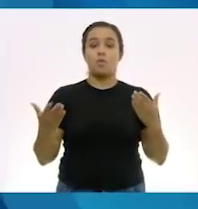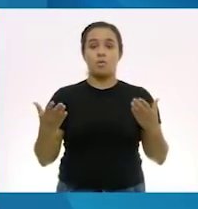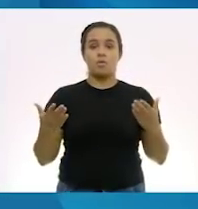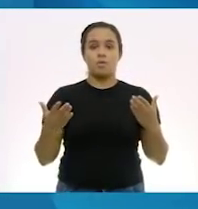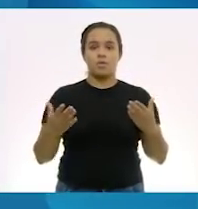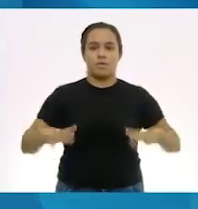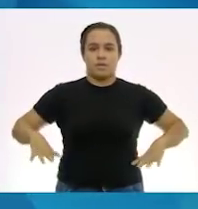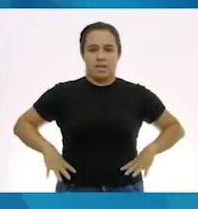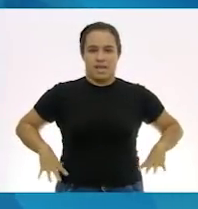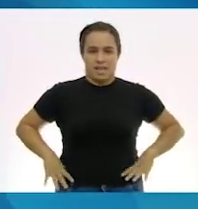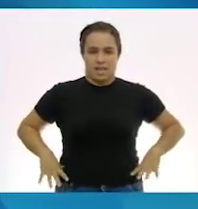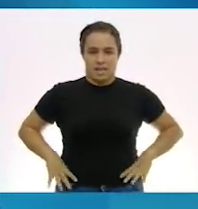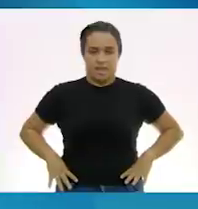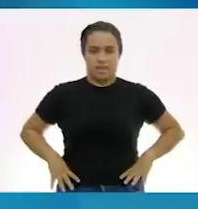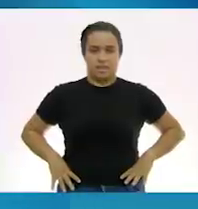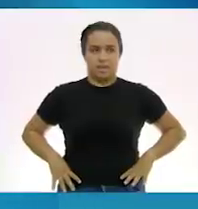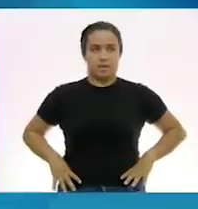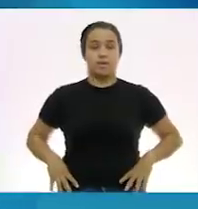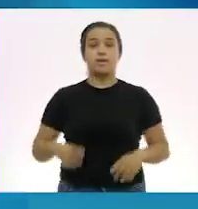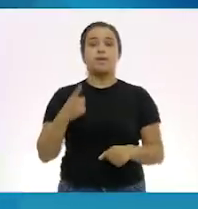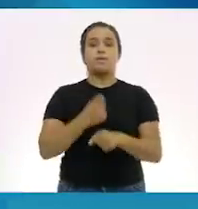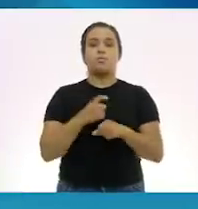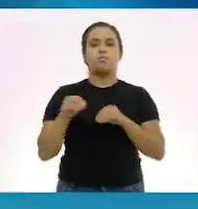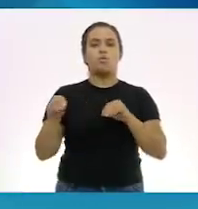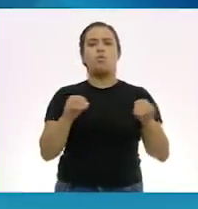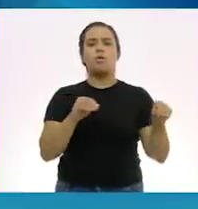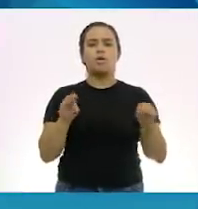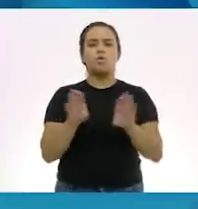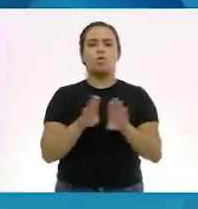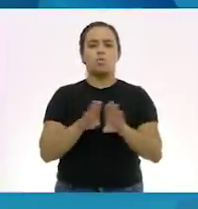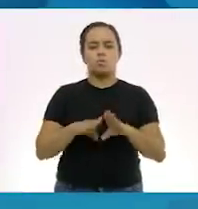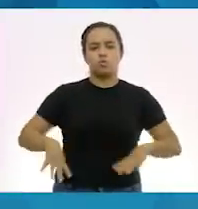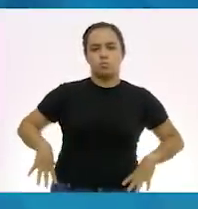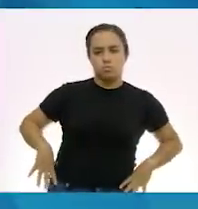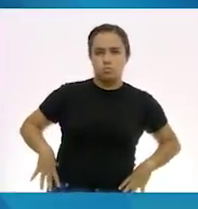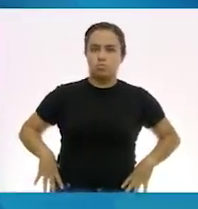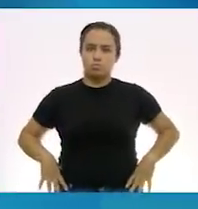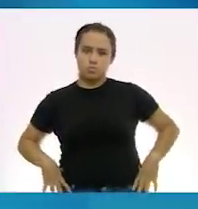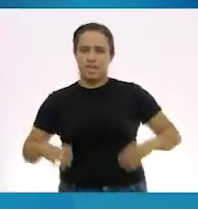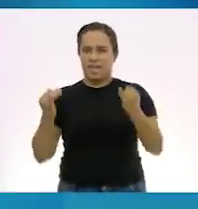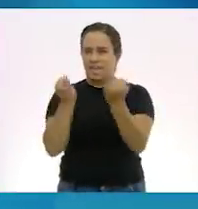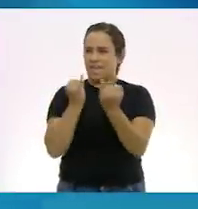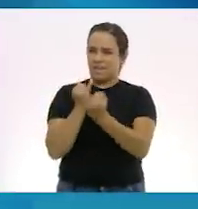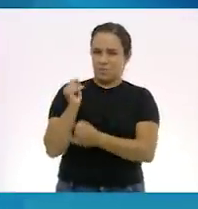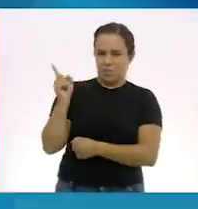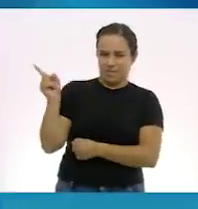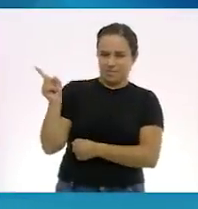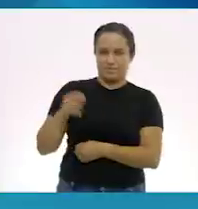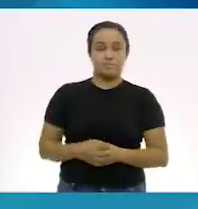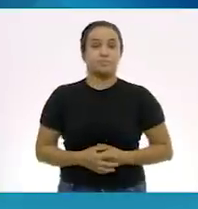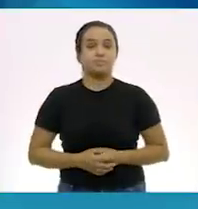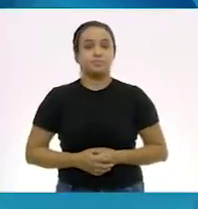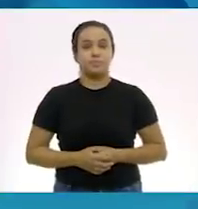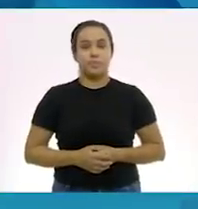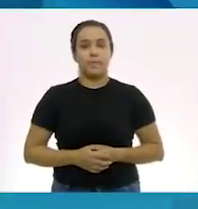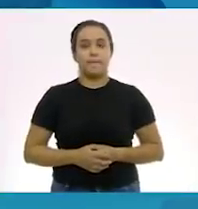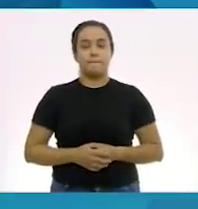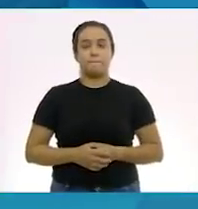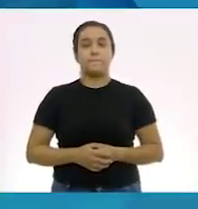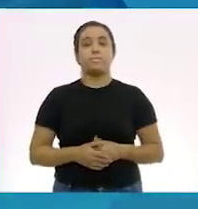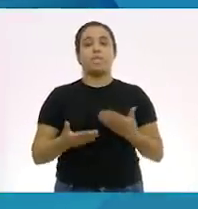círculos hacia afuera. ¡Perfecto! Ahora movemos los deditos, los dedos de las